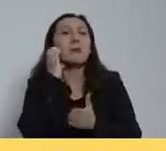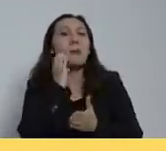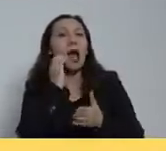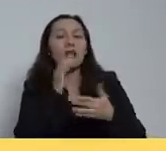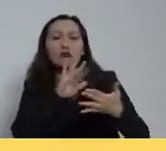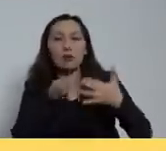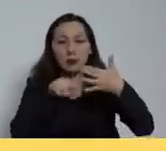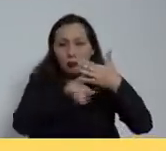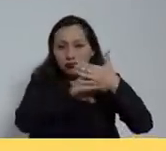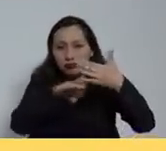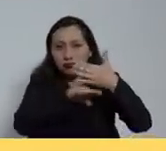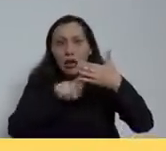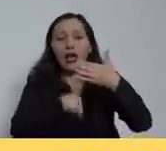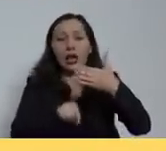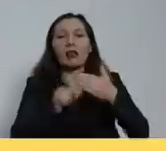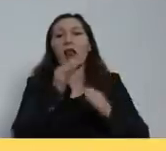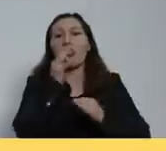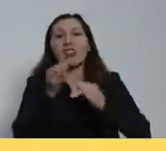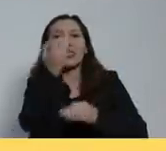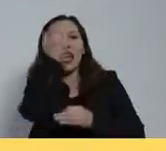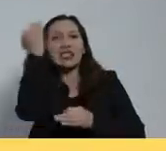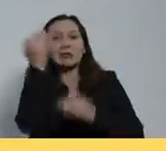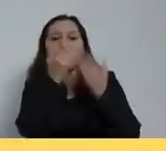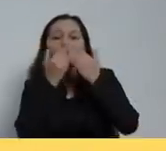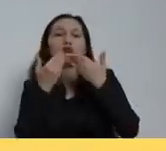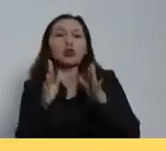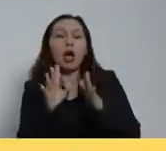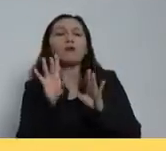han sugerido los expertos.